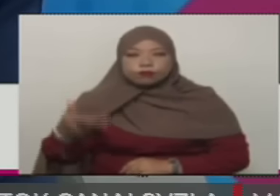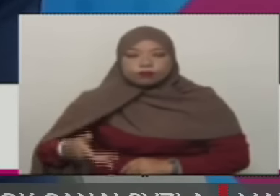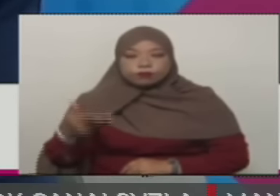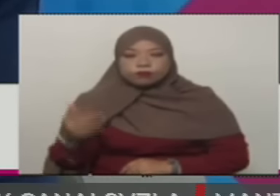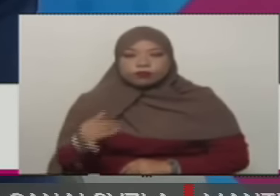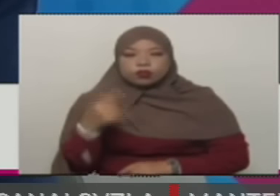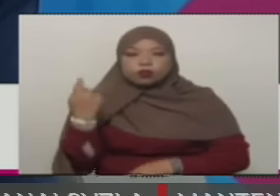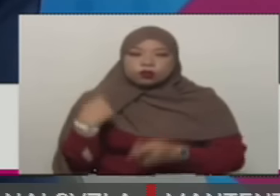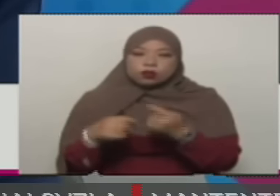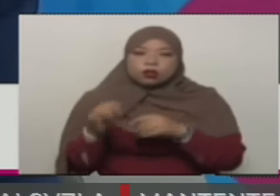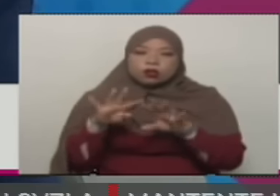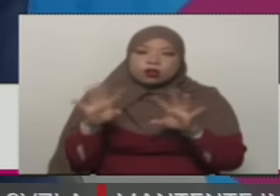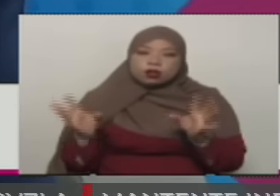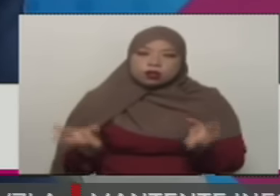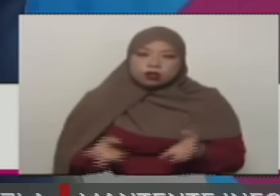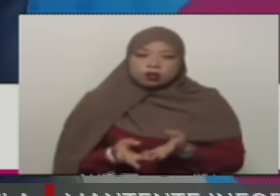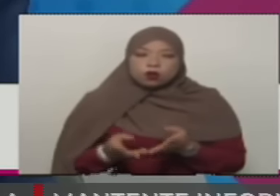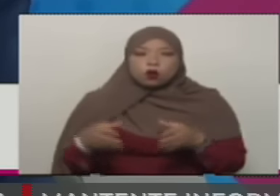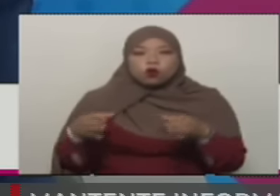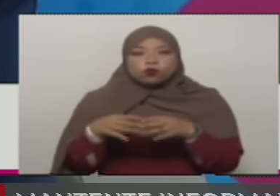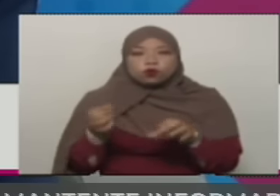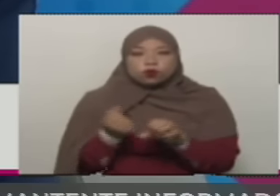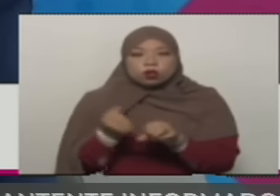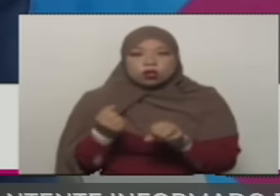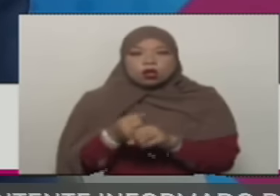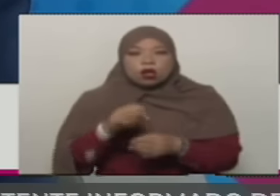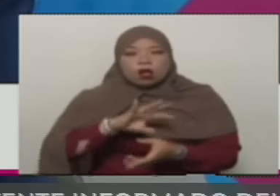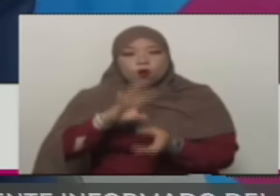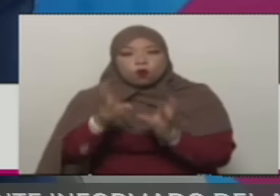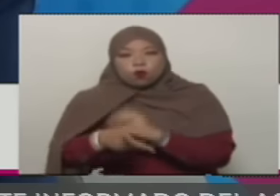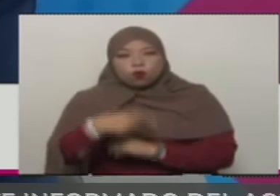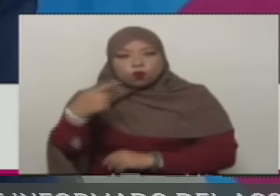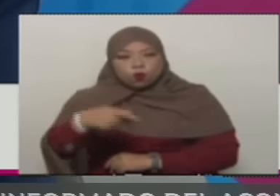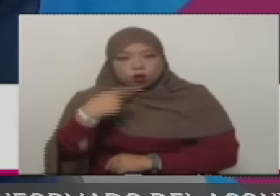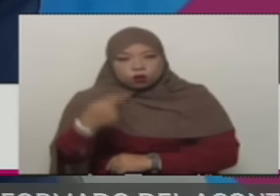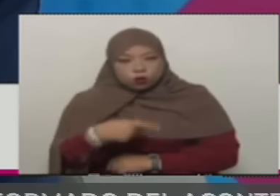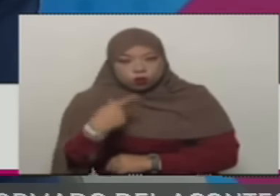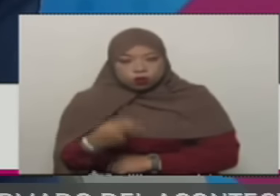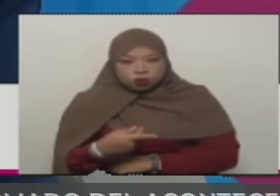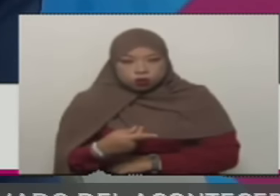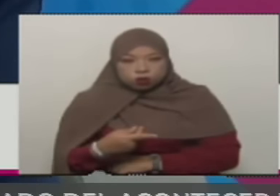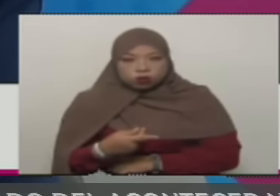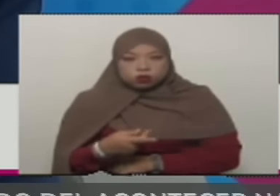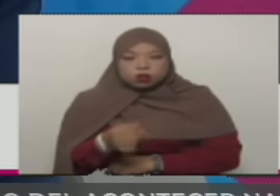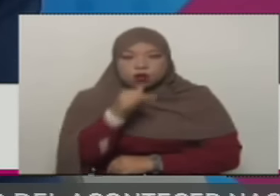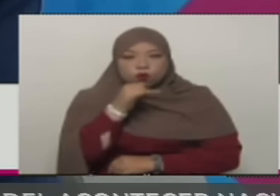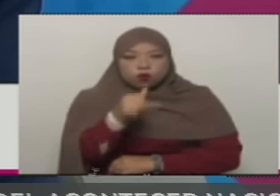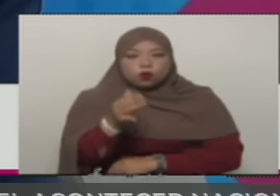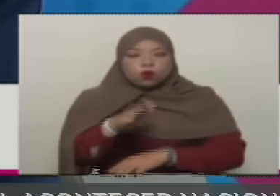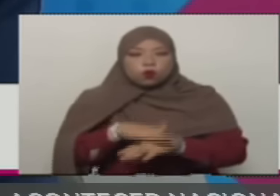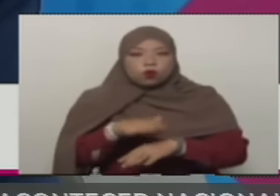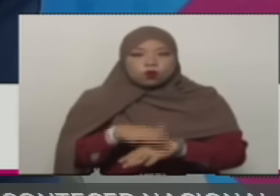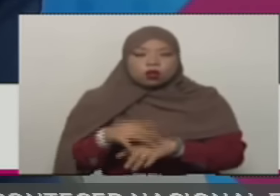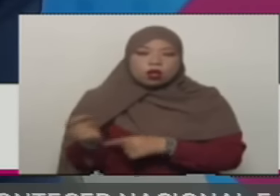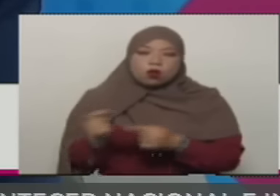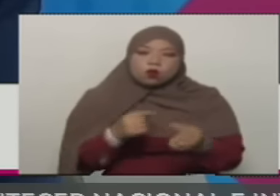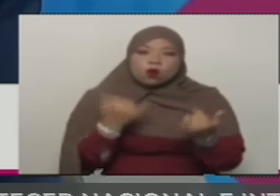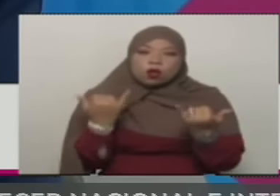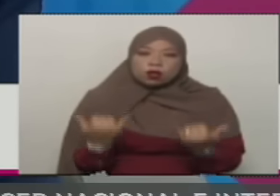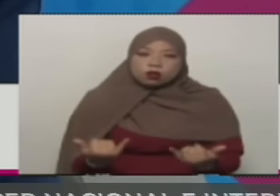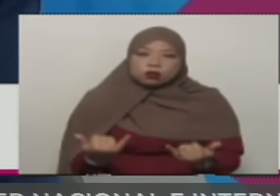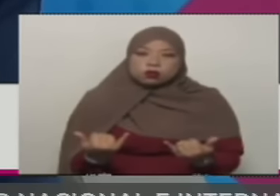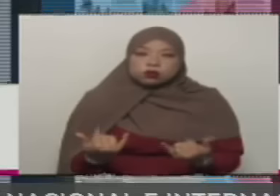del comercio mundial y de los equilibrios geopolíticos y geoestratégicos. Esta noticia la citamos del diario El Universal.